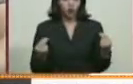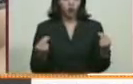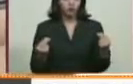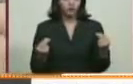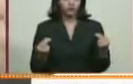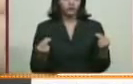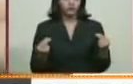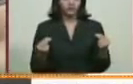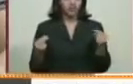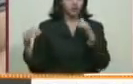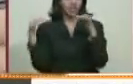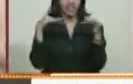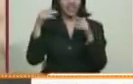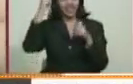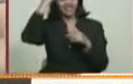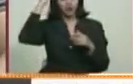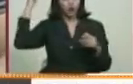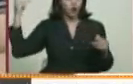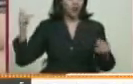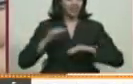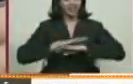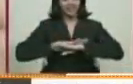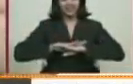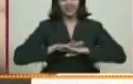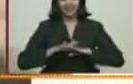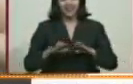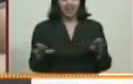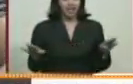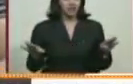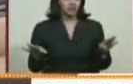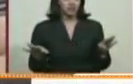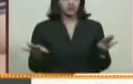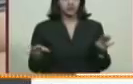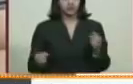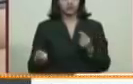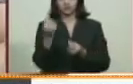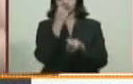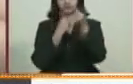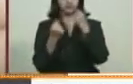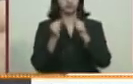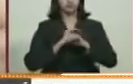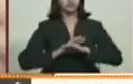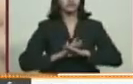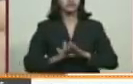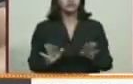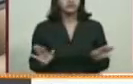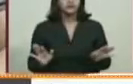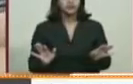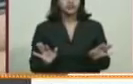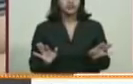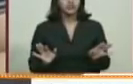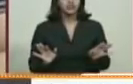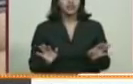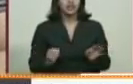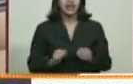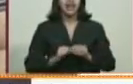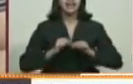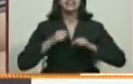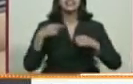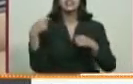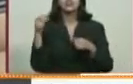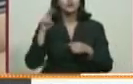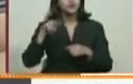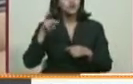guerra psicológica, ni personal, ni familiar, ni amenaza de muerte, a ninguno de mis subalternos lo van